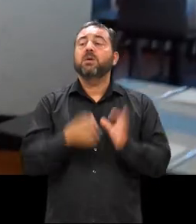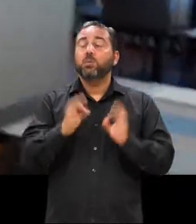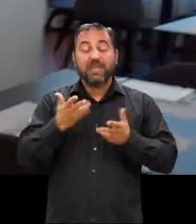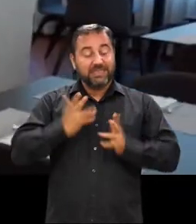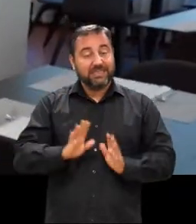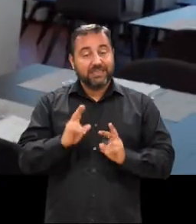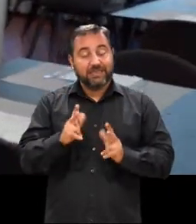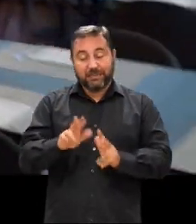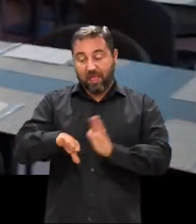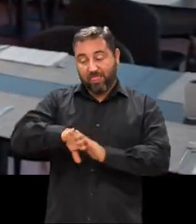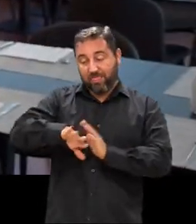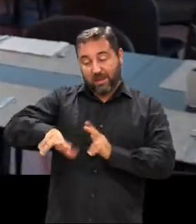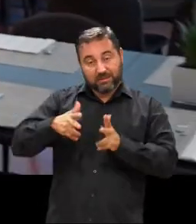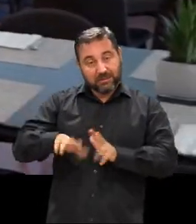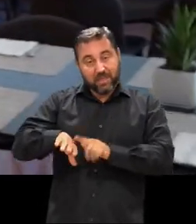La silla por su derecha.